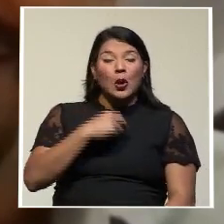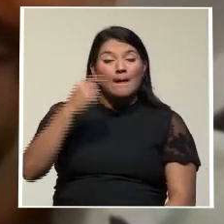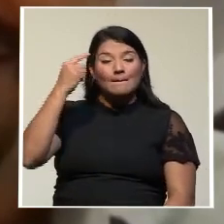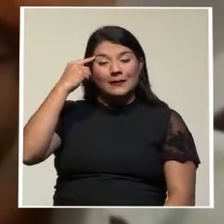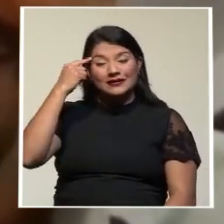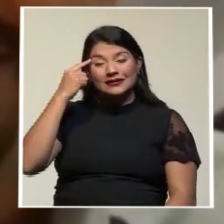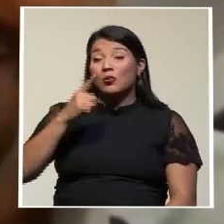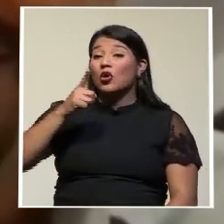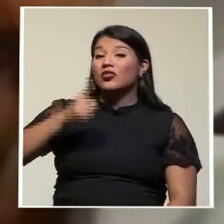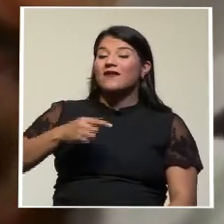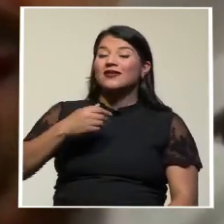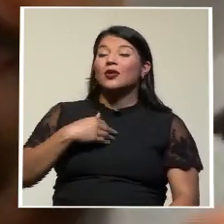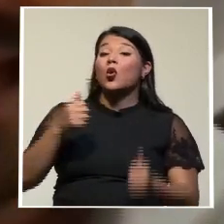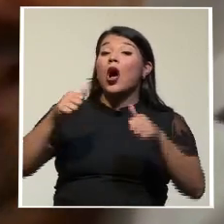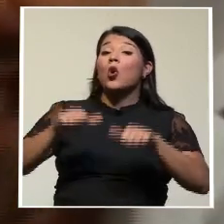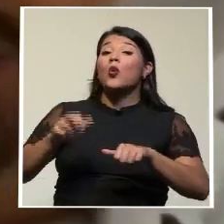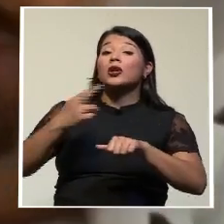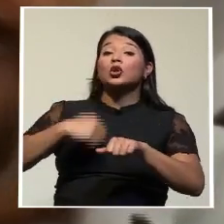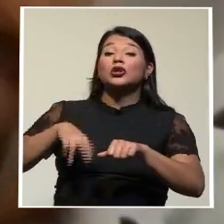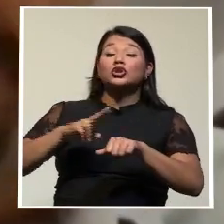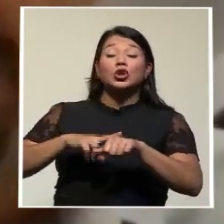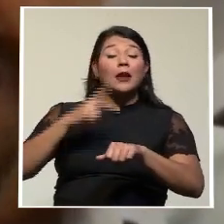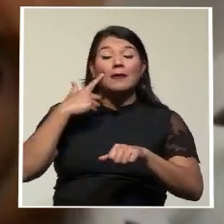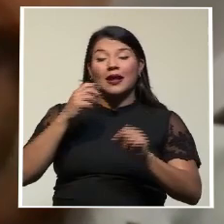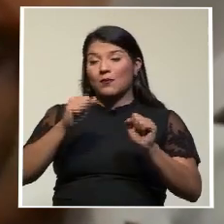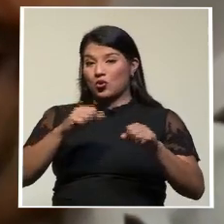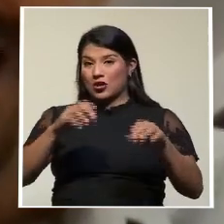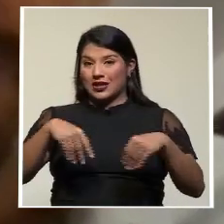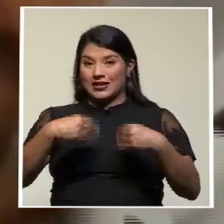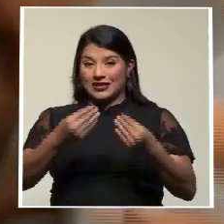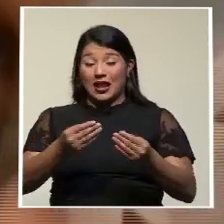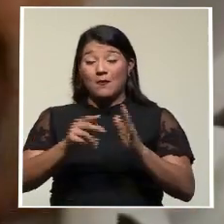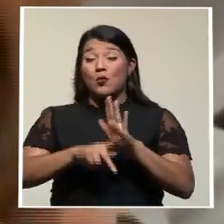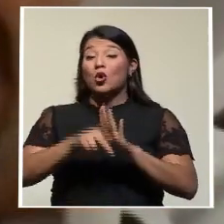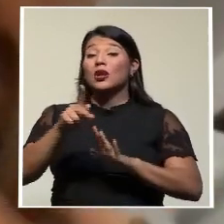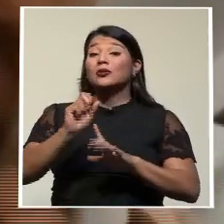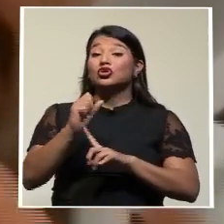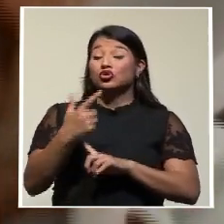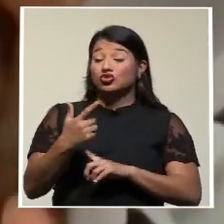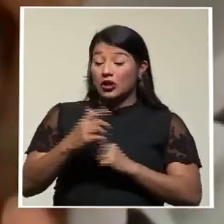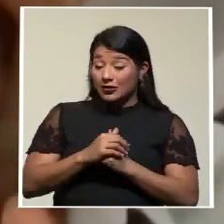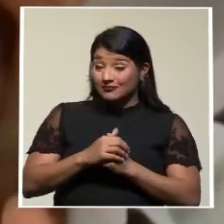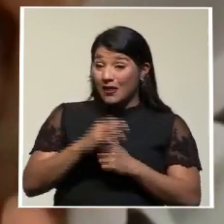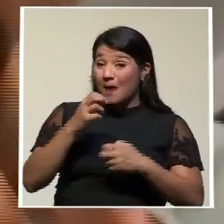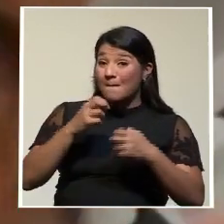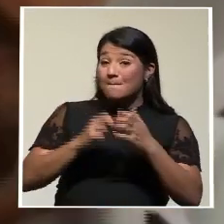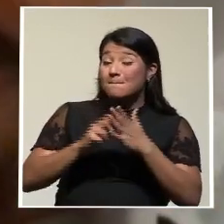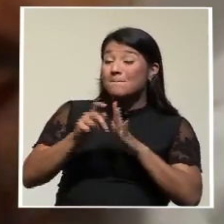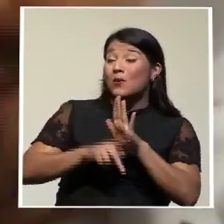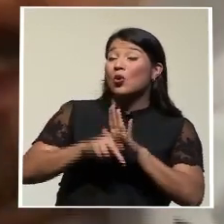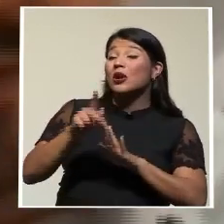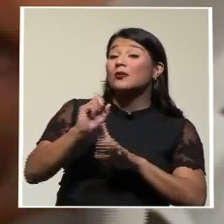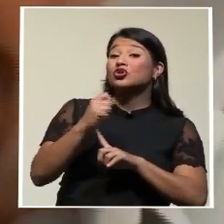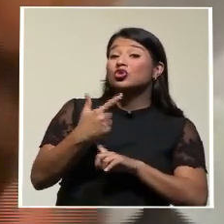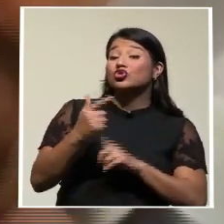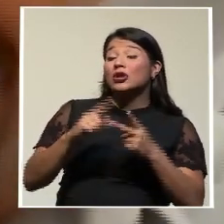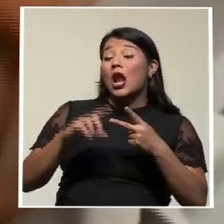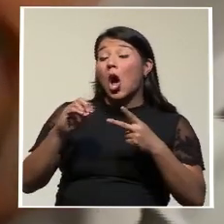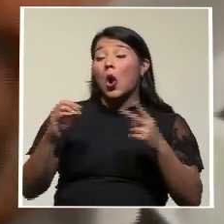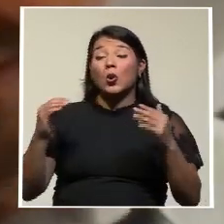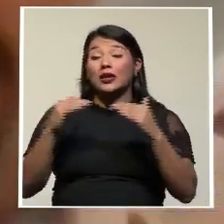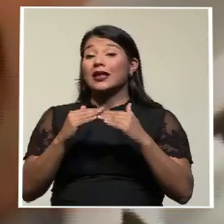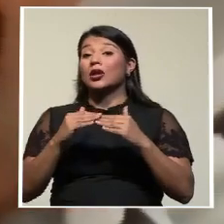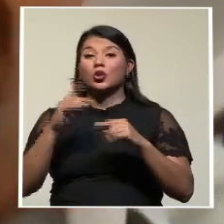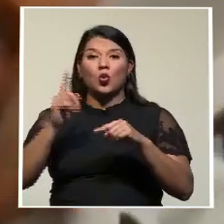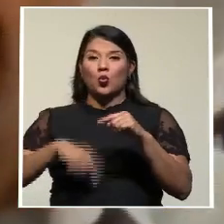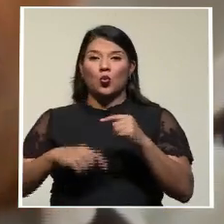un pacto nacional para blindar los programas sociales, que los programas sociales, los programas de equidad no pueden ser el